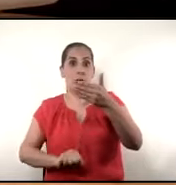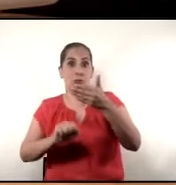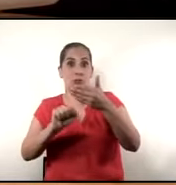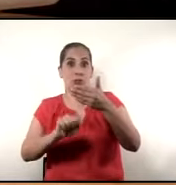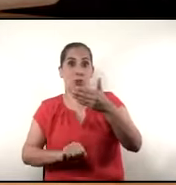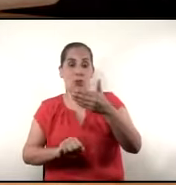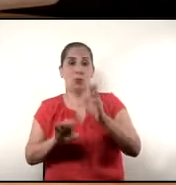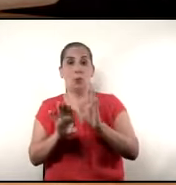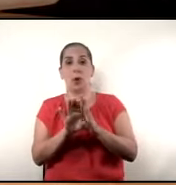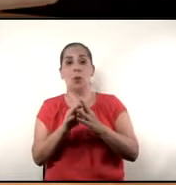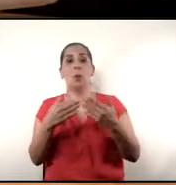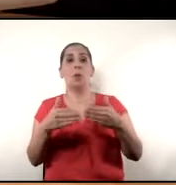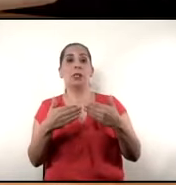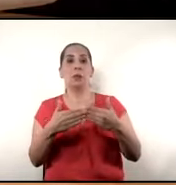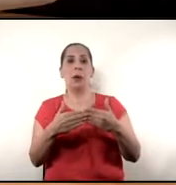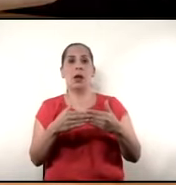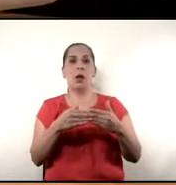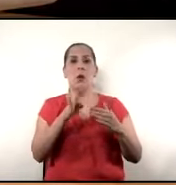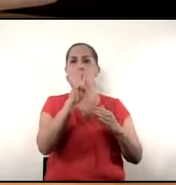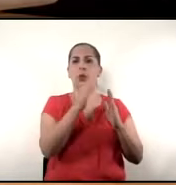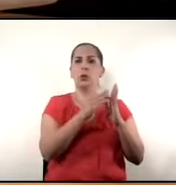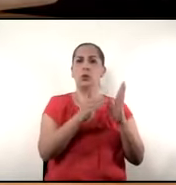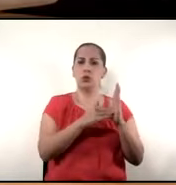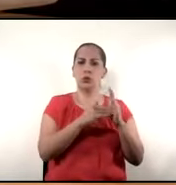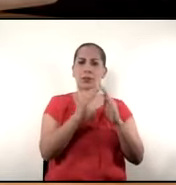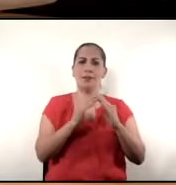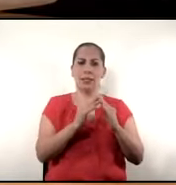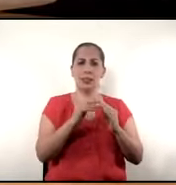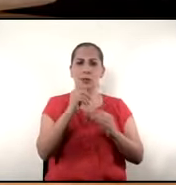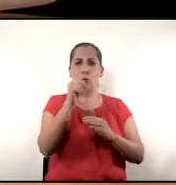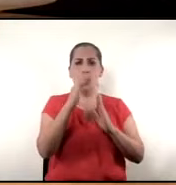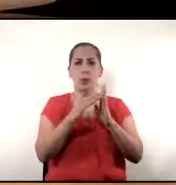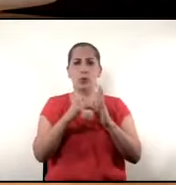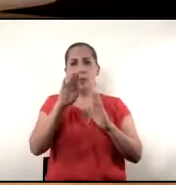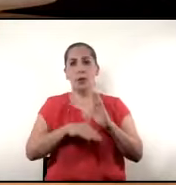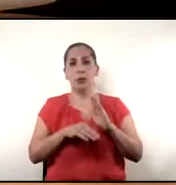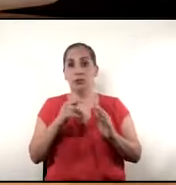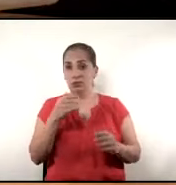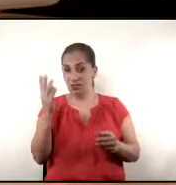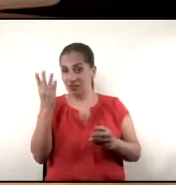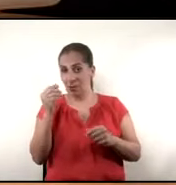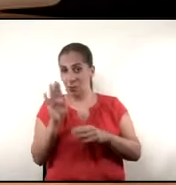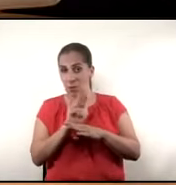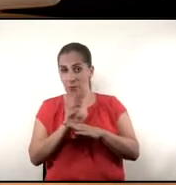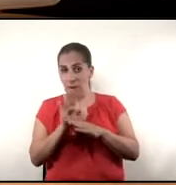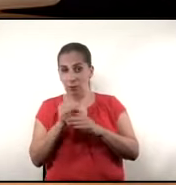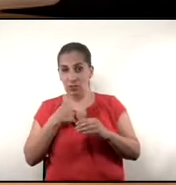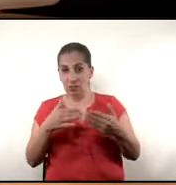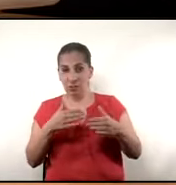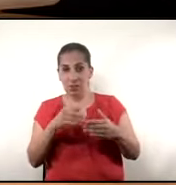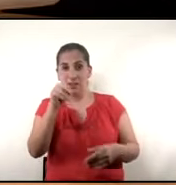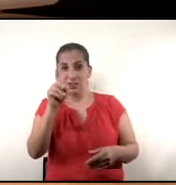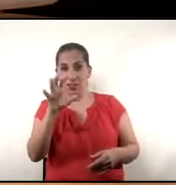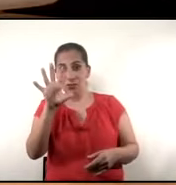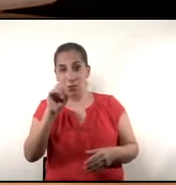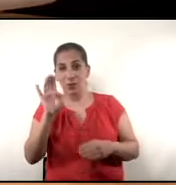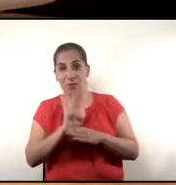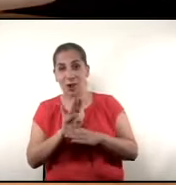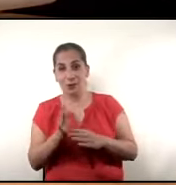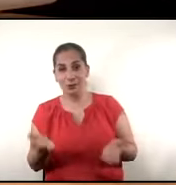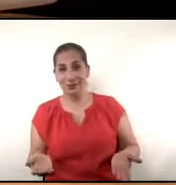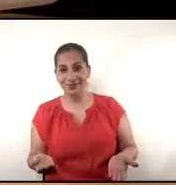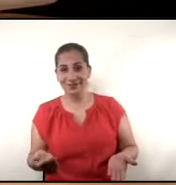4 millones de habitantes, 1 millón de habitantes menos que Costa Rica, con 150 bancos. Y entonces usted puede ir a Panamá,